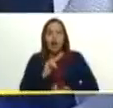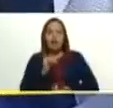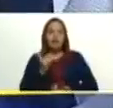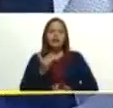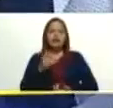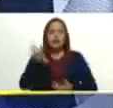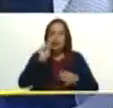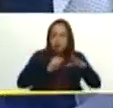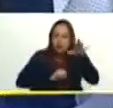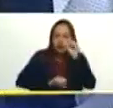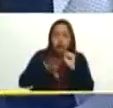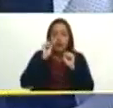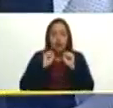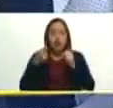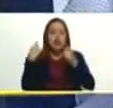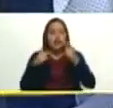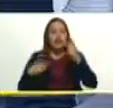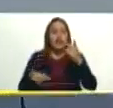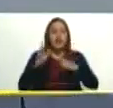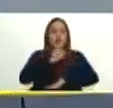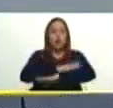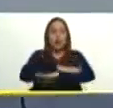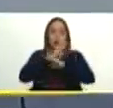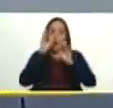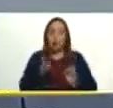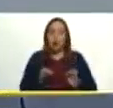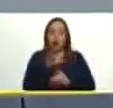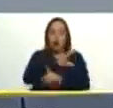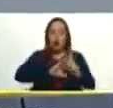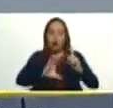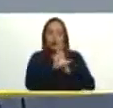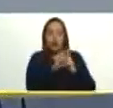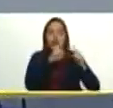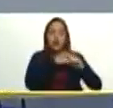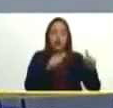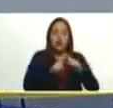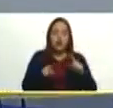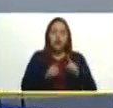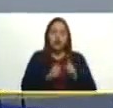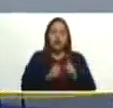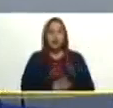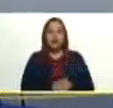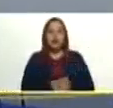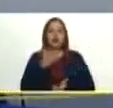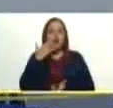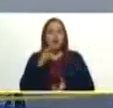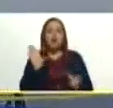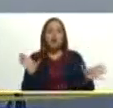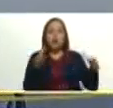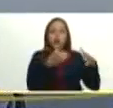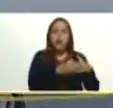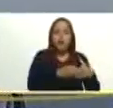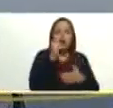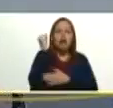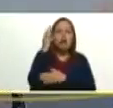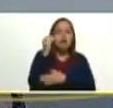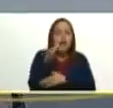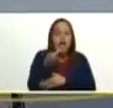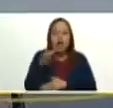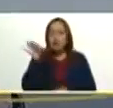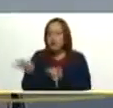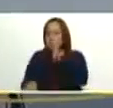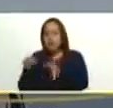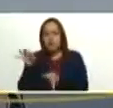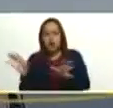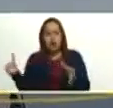de comportamiento variadas. Se reflejan en los cortes, en los parlamentos, en los